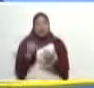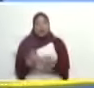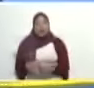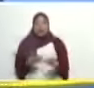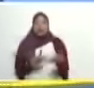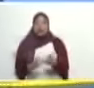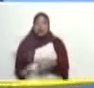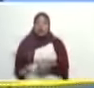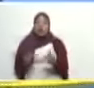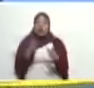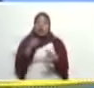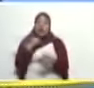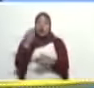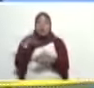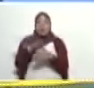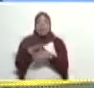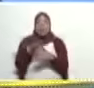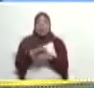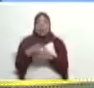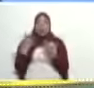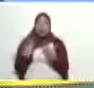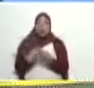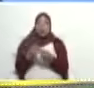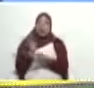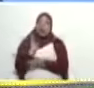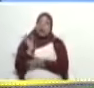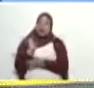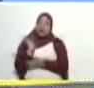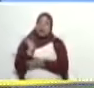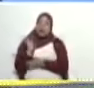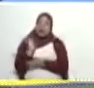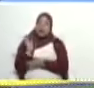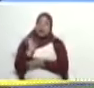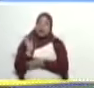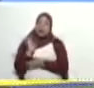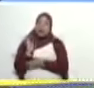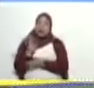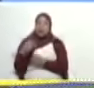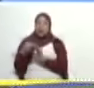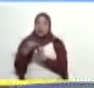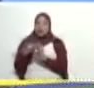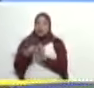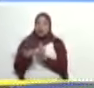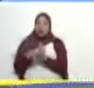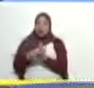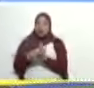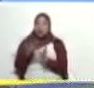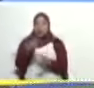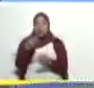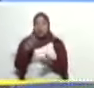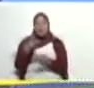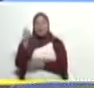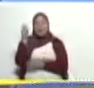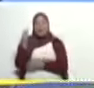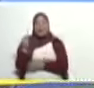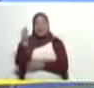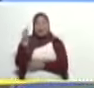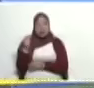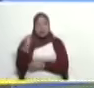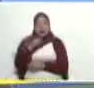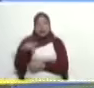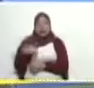listos para ir el martes acompañados a la Asamblea Nacional, siguiendo su instrucción para que el Parlamento venezolano, que no